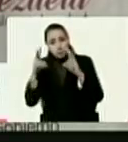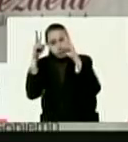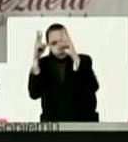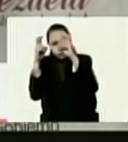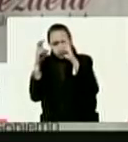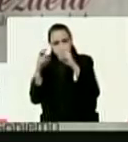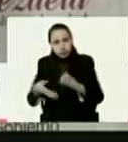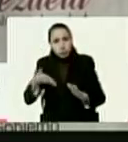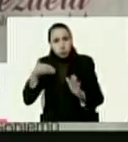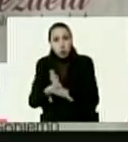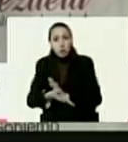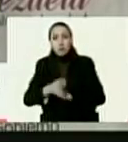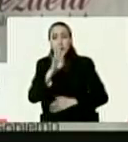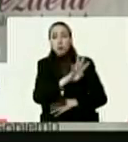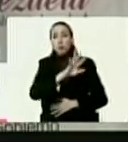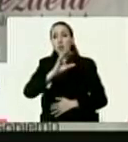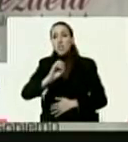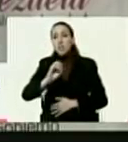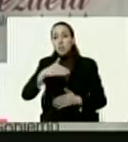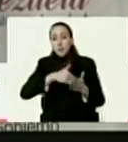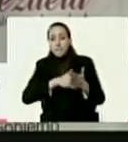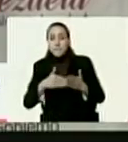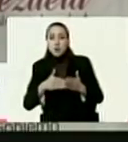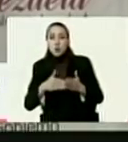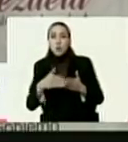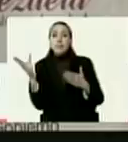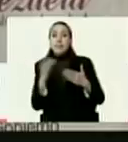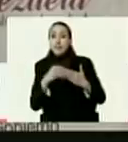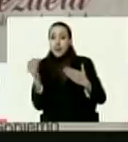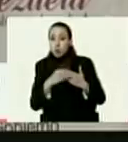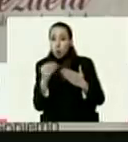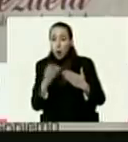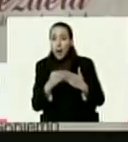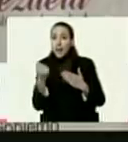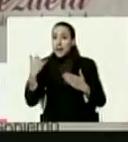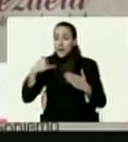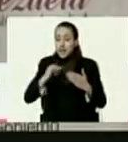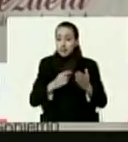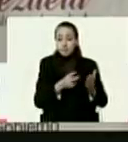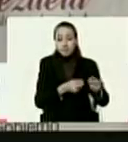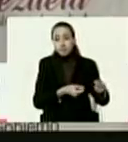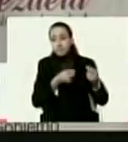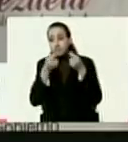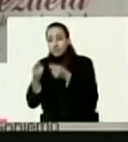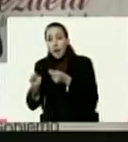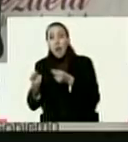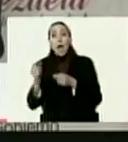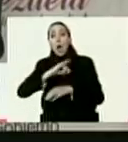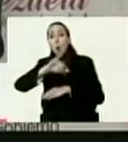los 400 millones de dólares que le entregó a Juan Guaidó